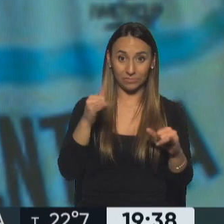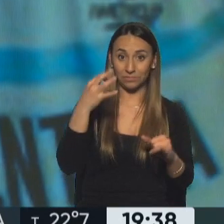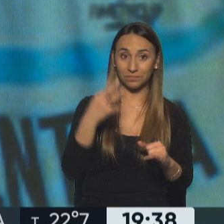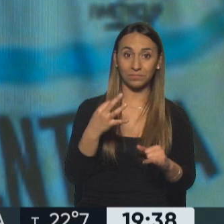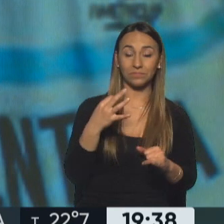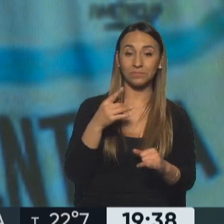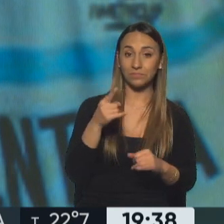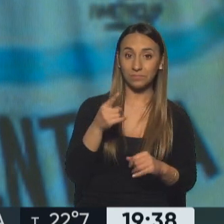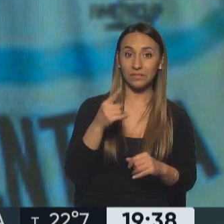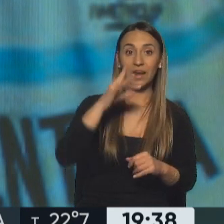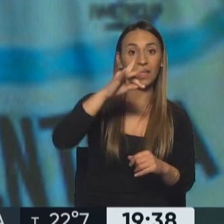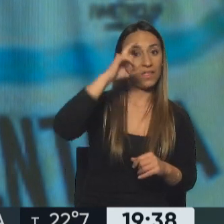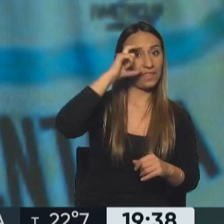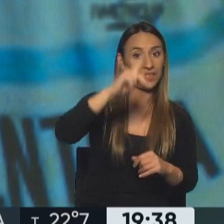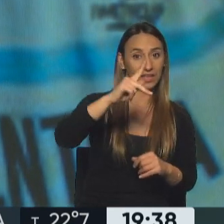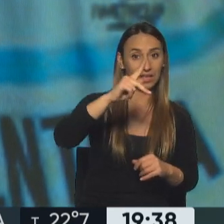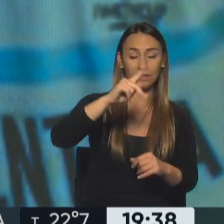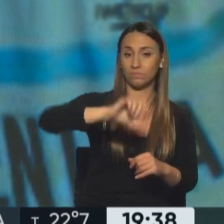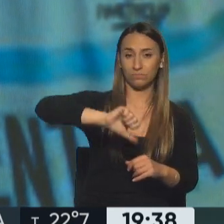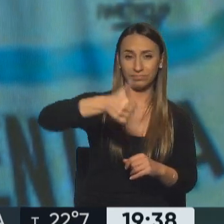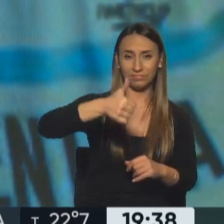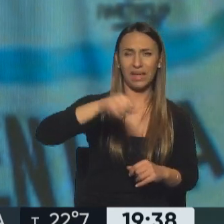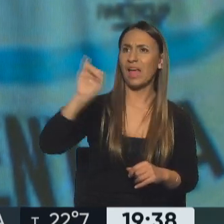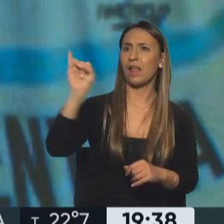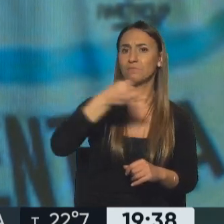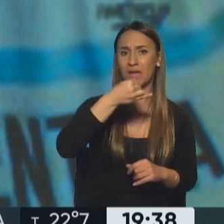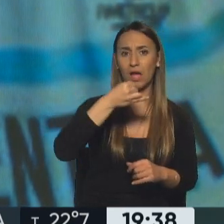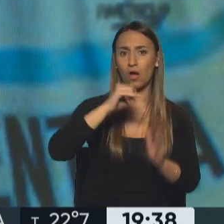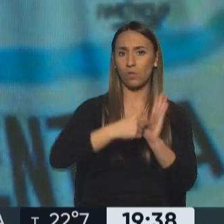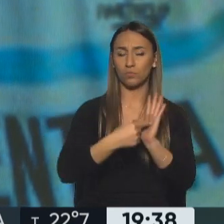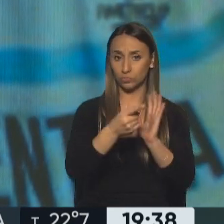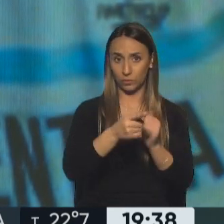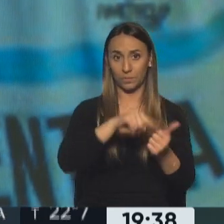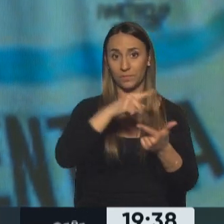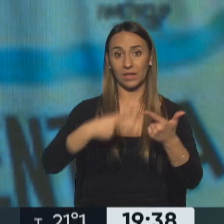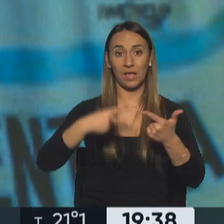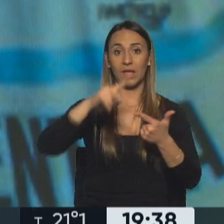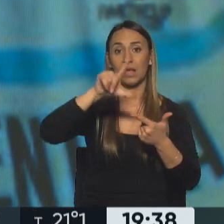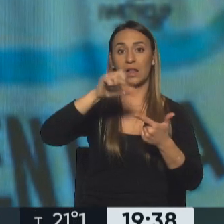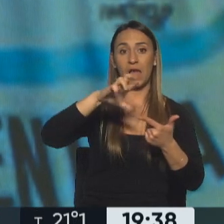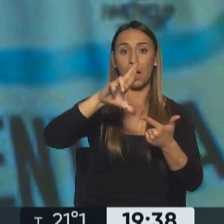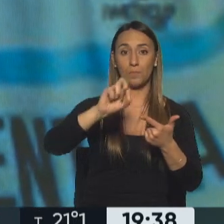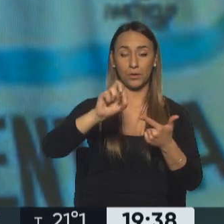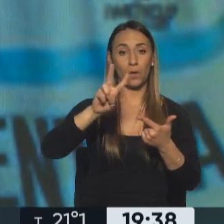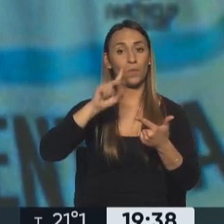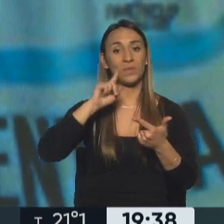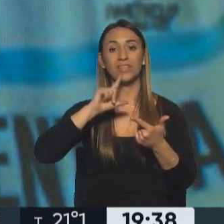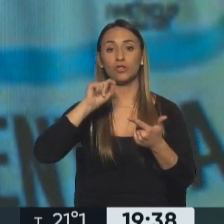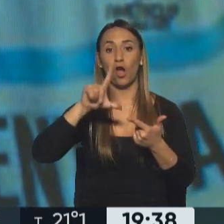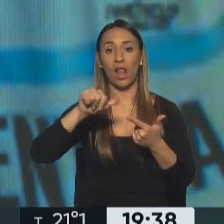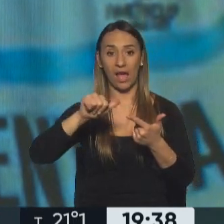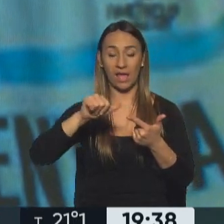Deck logró el MVP, el mejor de todos. El segundo, Laprovítola, el hijo